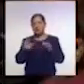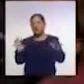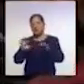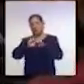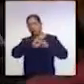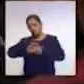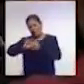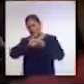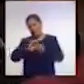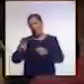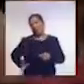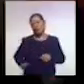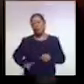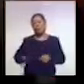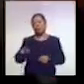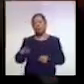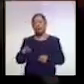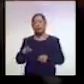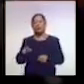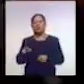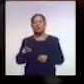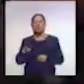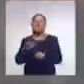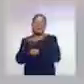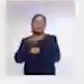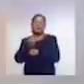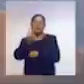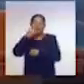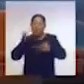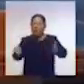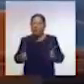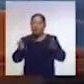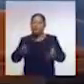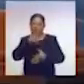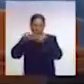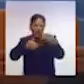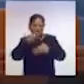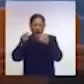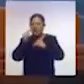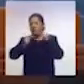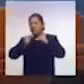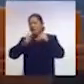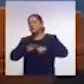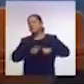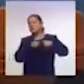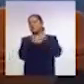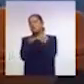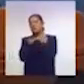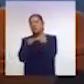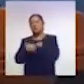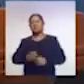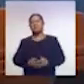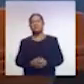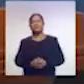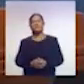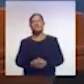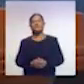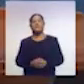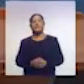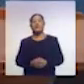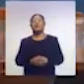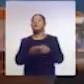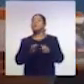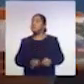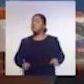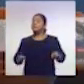estado para impulsar la educación en sus diferentes niveles. Es importante destacar el impulso que el